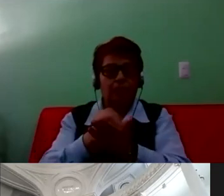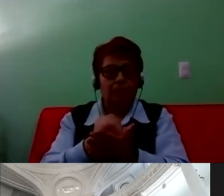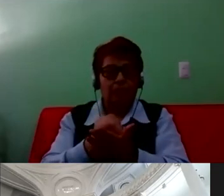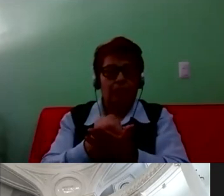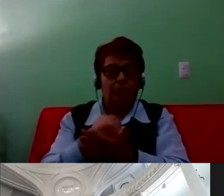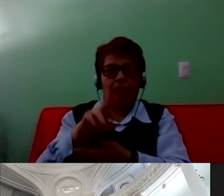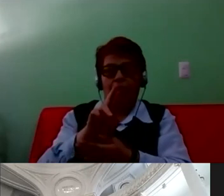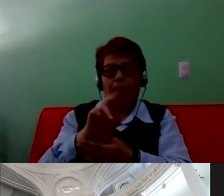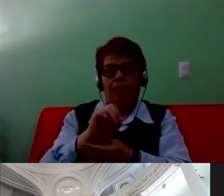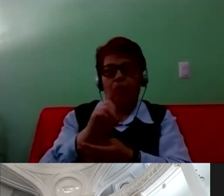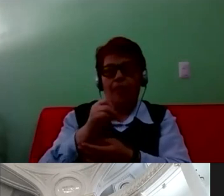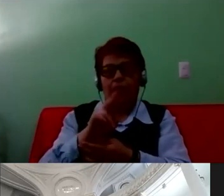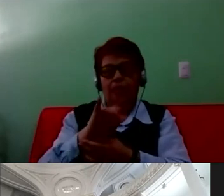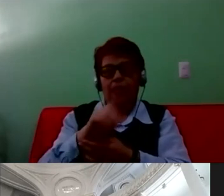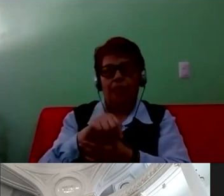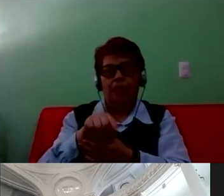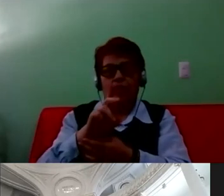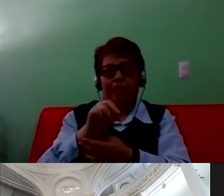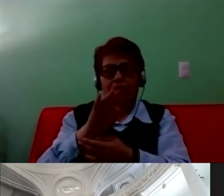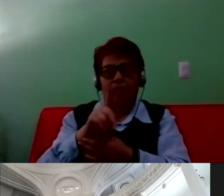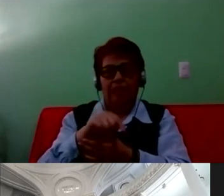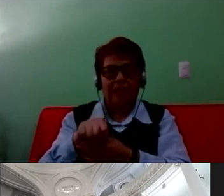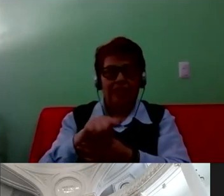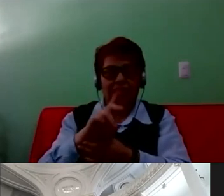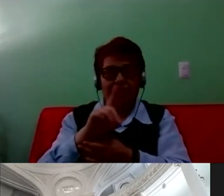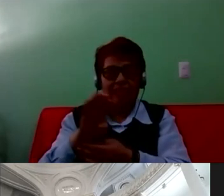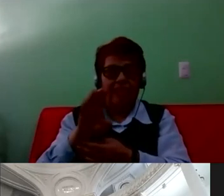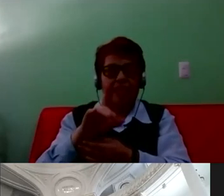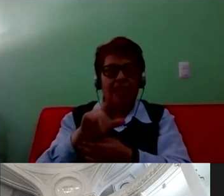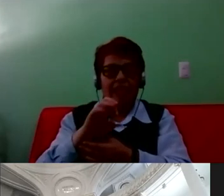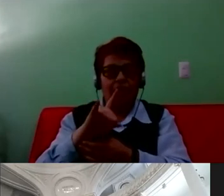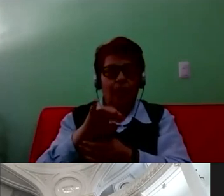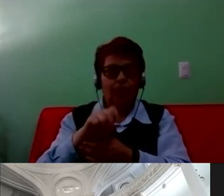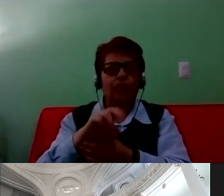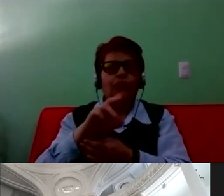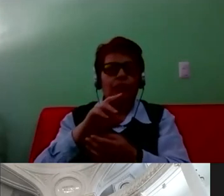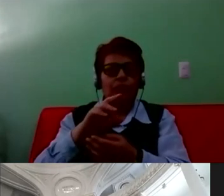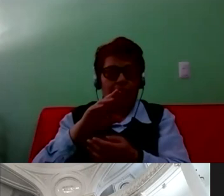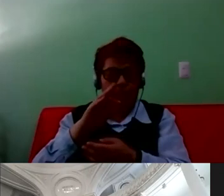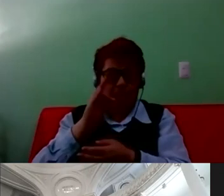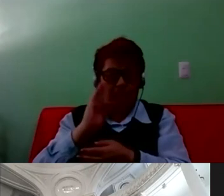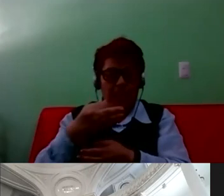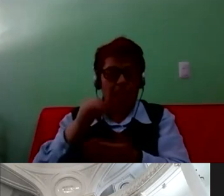Rodríguez Díaz de León, a favor. Ah, ok. Diputado Rigoberto Salgado.